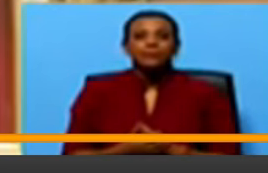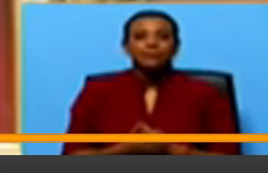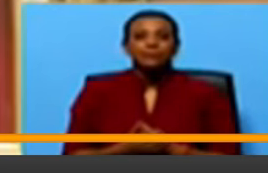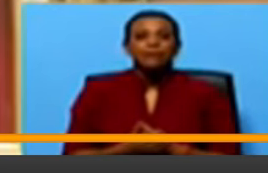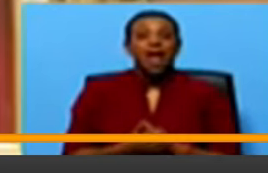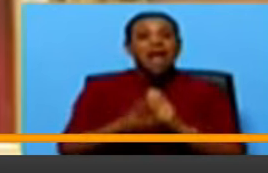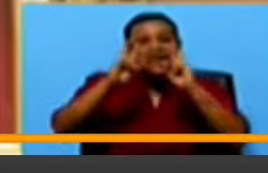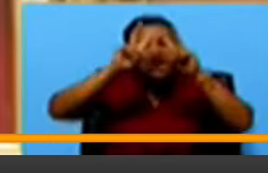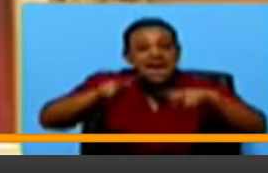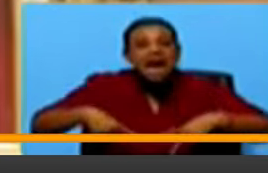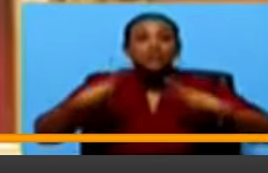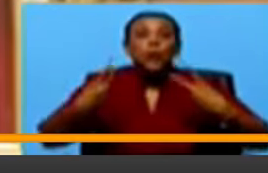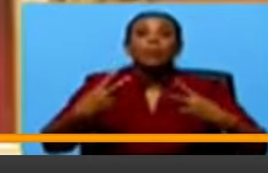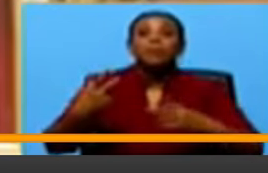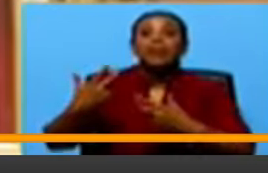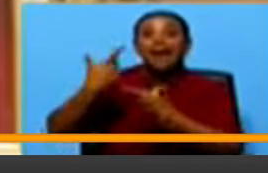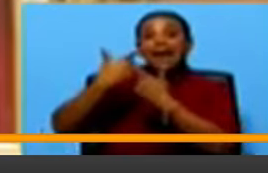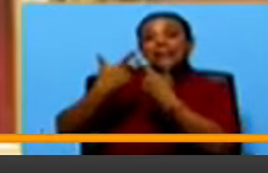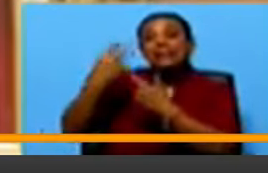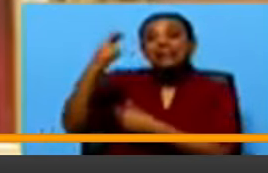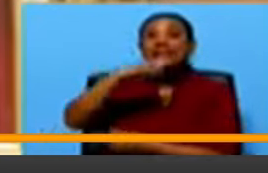el renacimiento de Rusia.